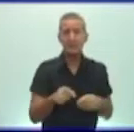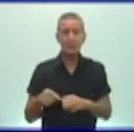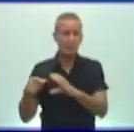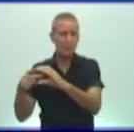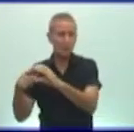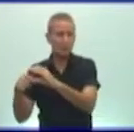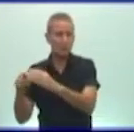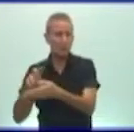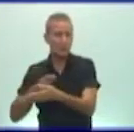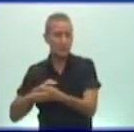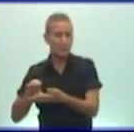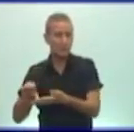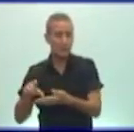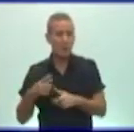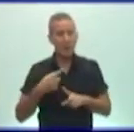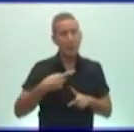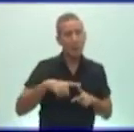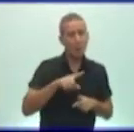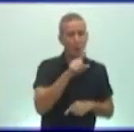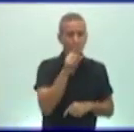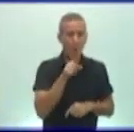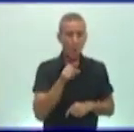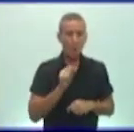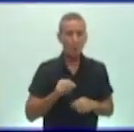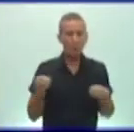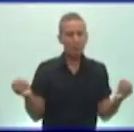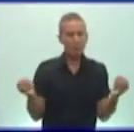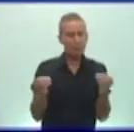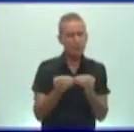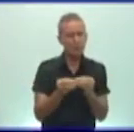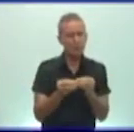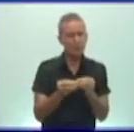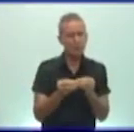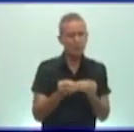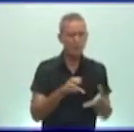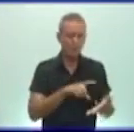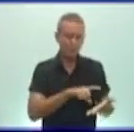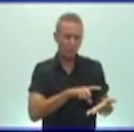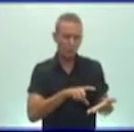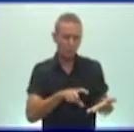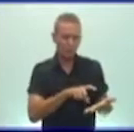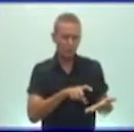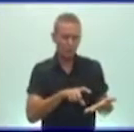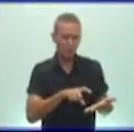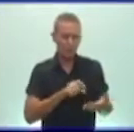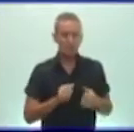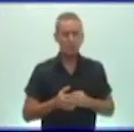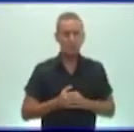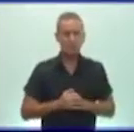casa otras preguntas que estén relacionadas con el texto.